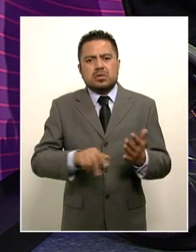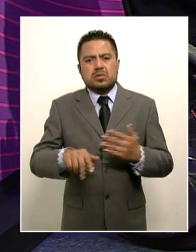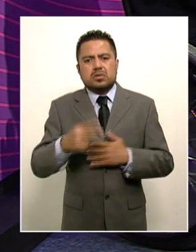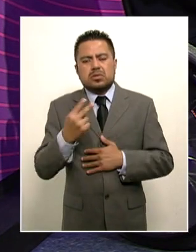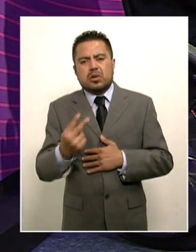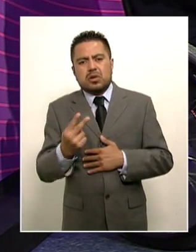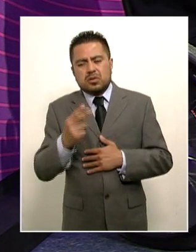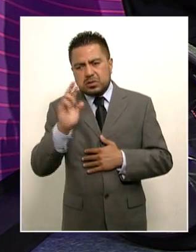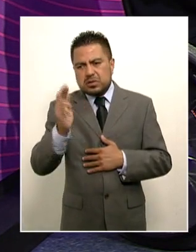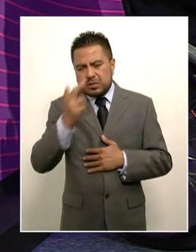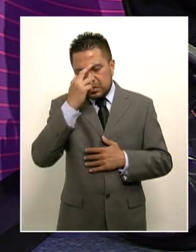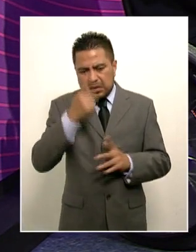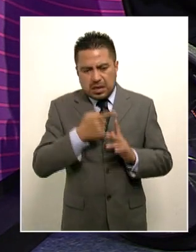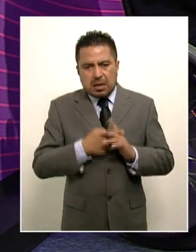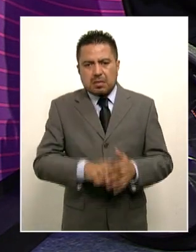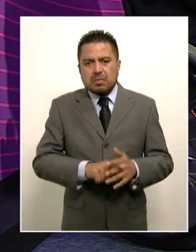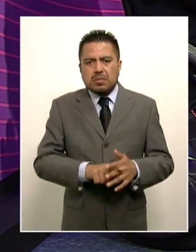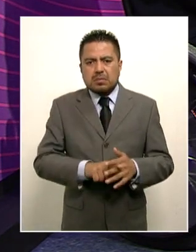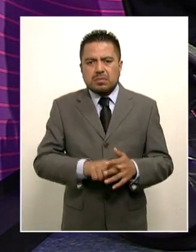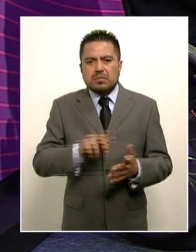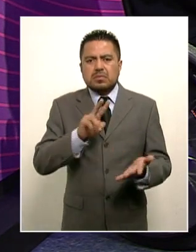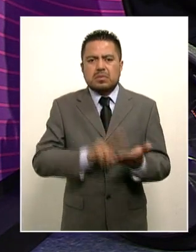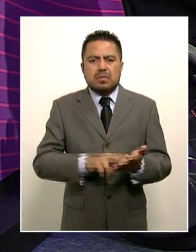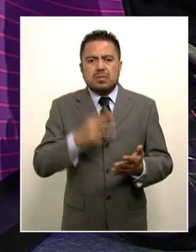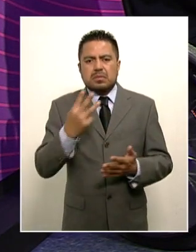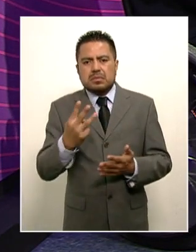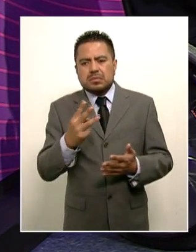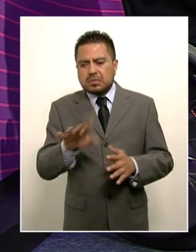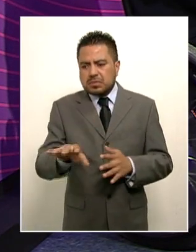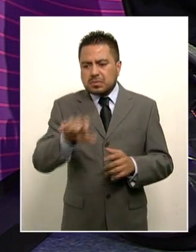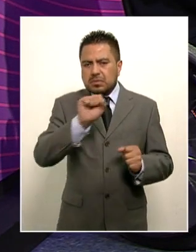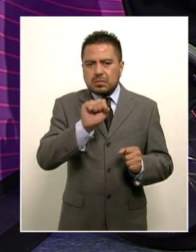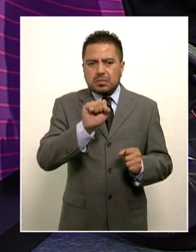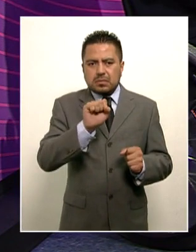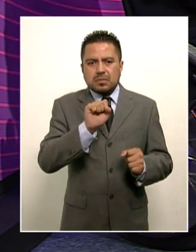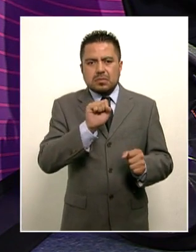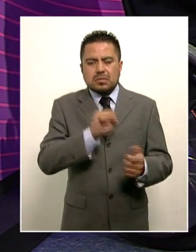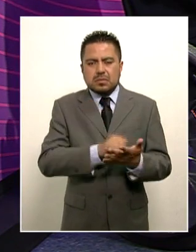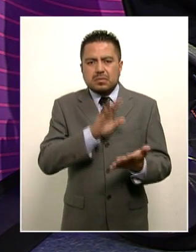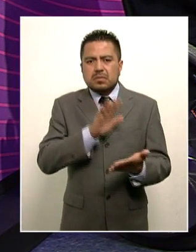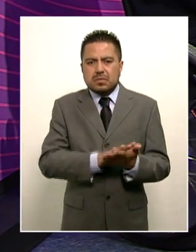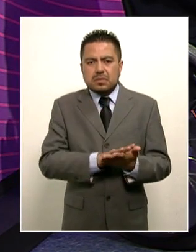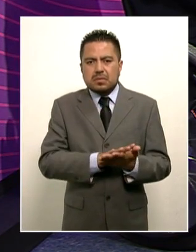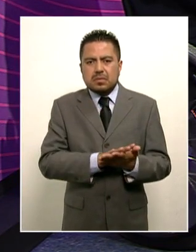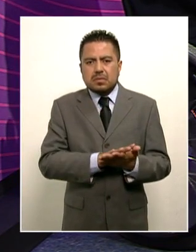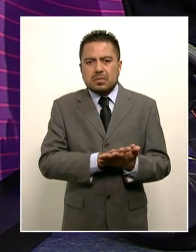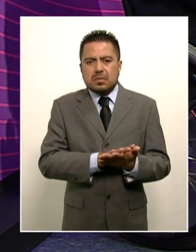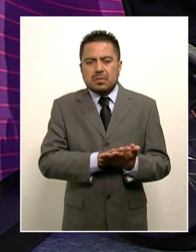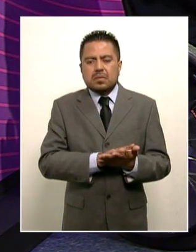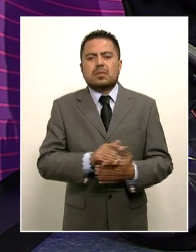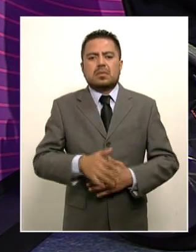2002, si no recuerdo, que empezó la discusión, en el 2003, ¿no? Se adoptó bueno, eso ya es